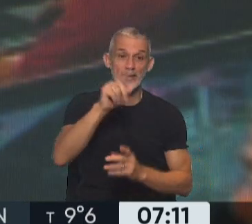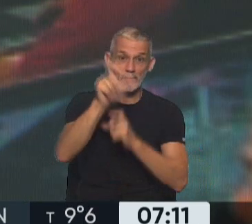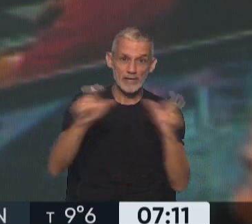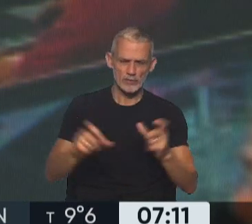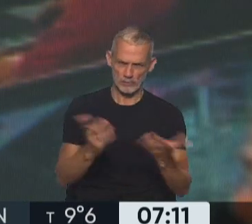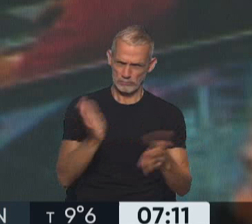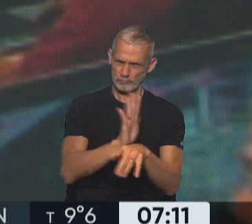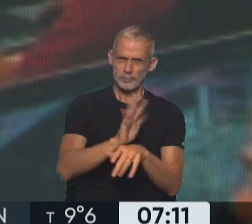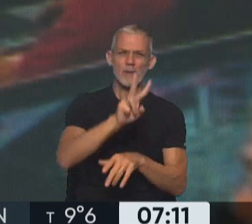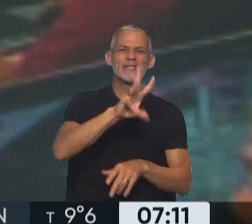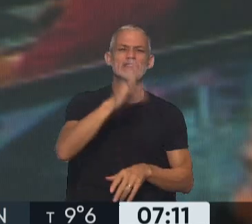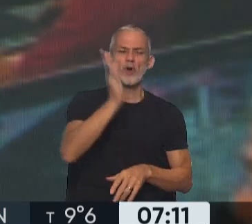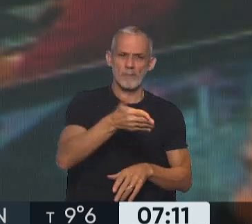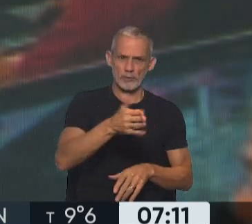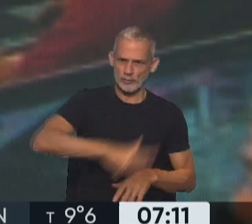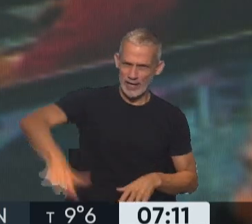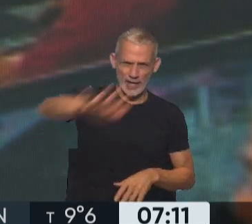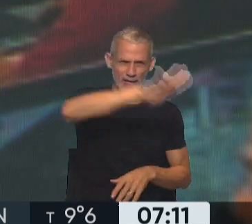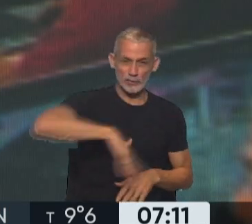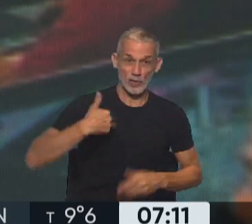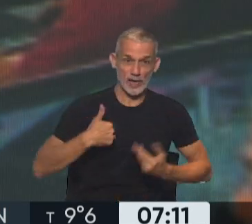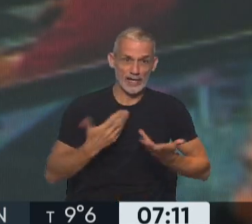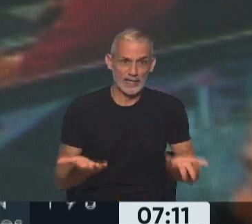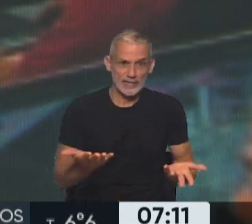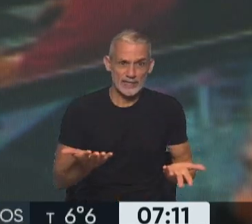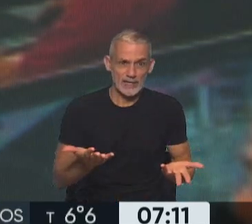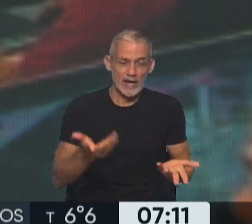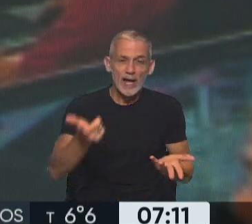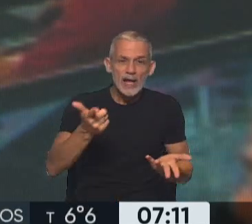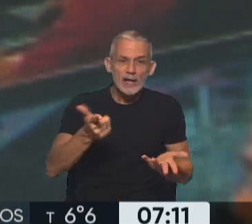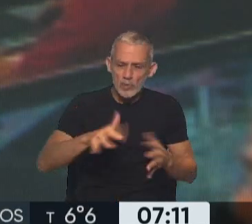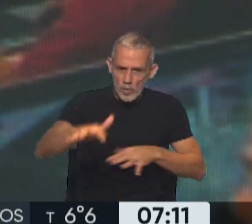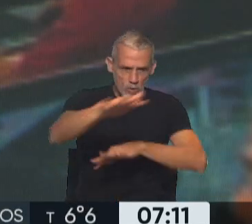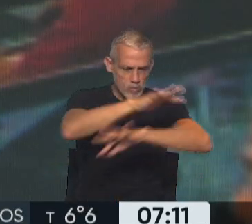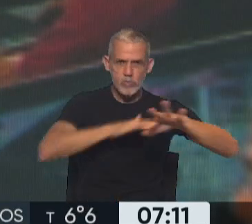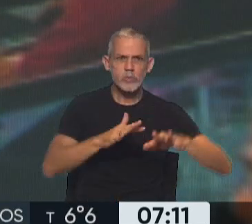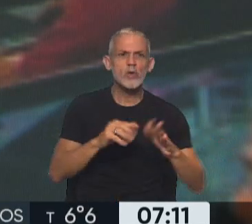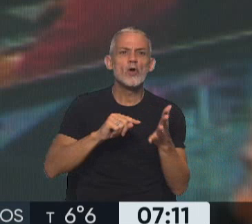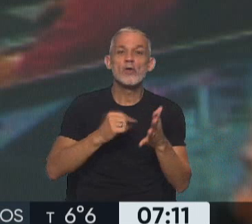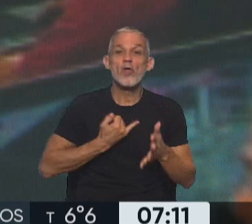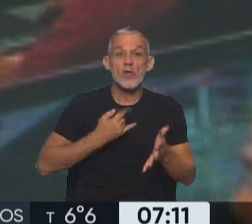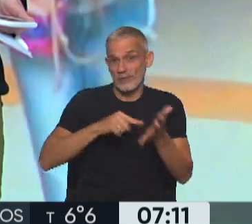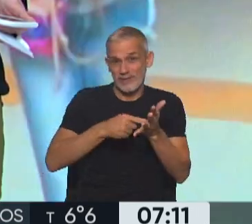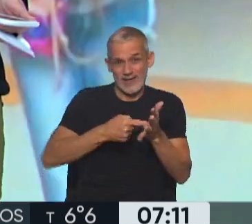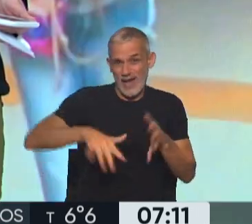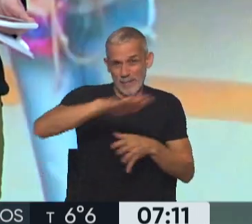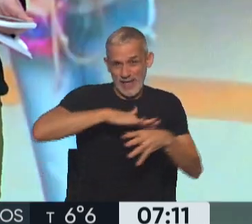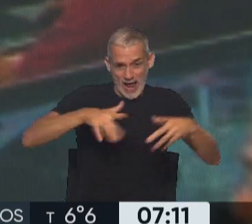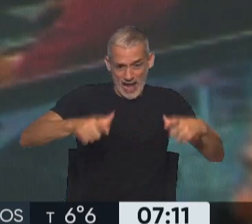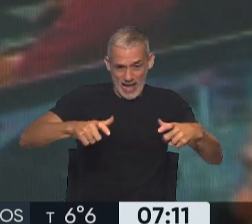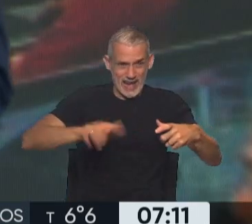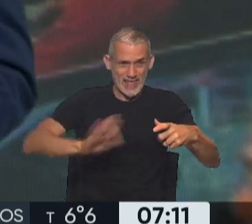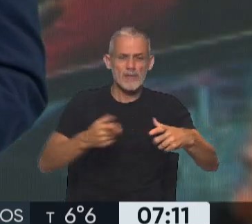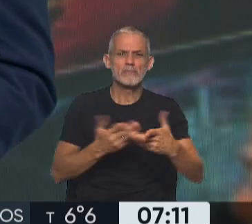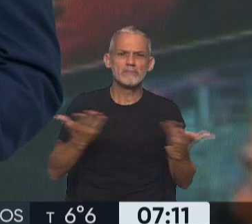el 25% de la población total del país. Claro. Y todo esto fue en circulación en un ámbito específico, que es el de la capital federal. ¿Cómo